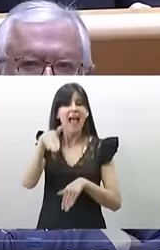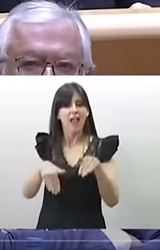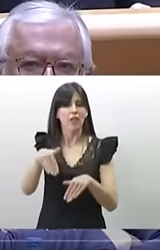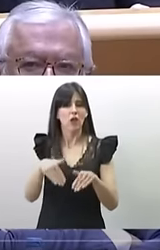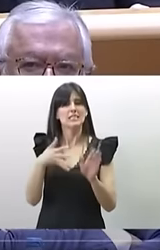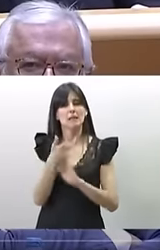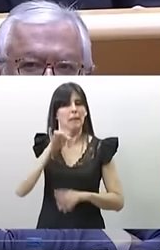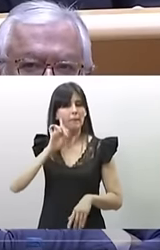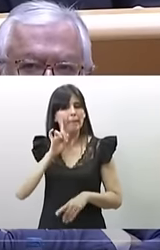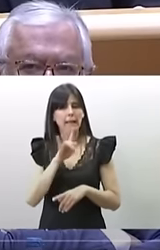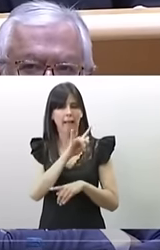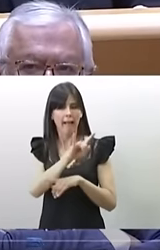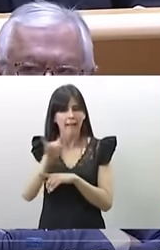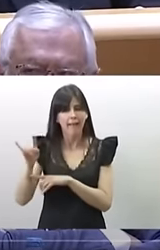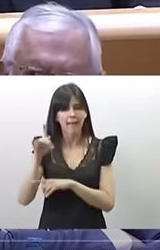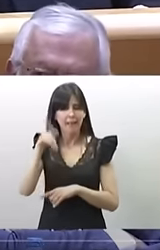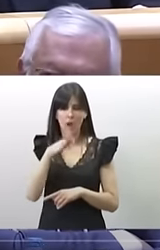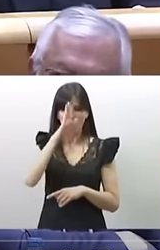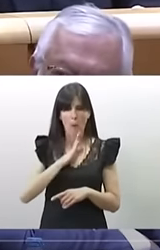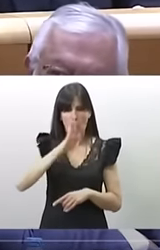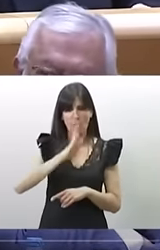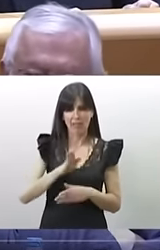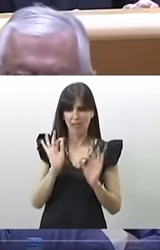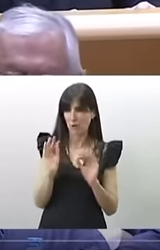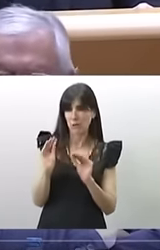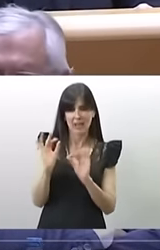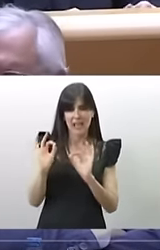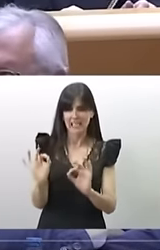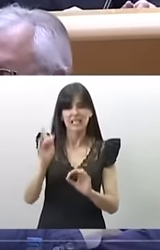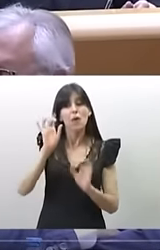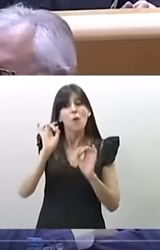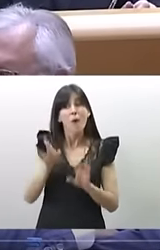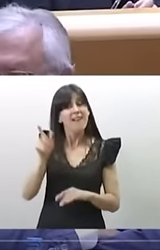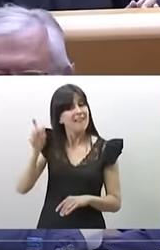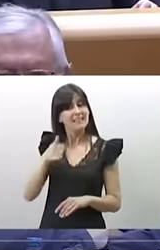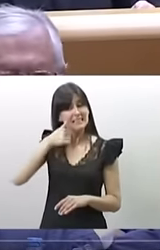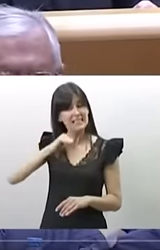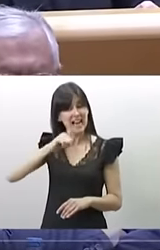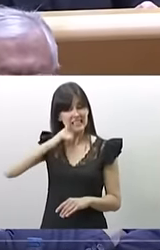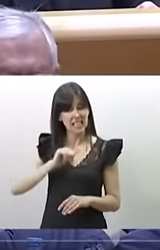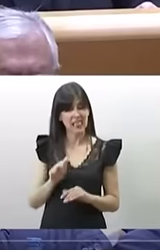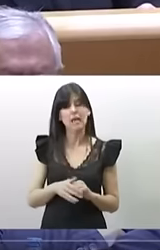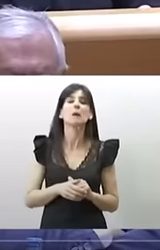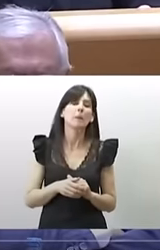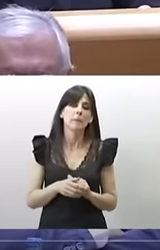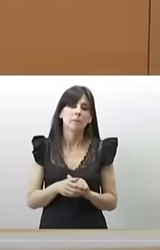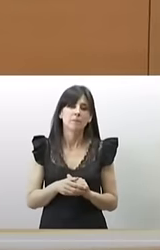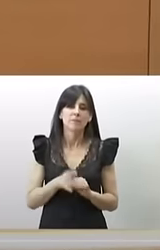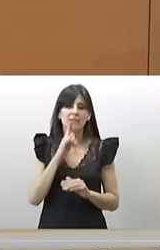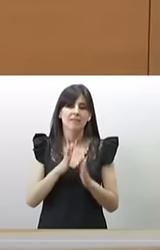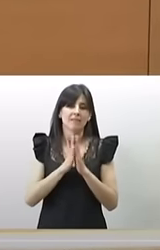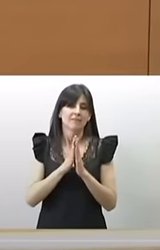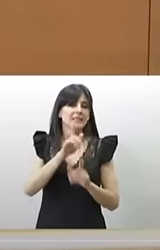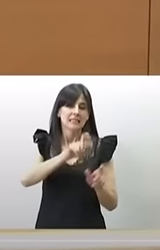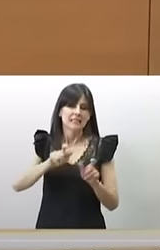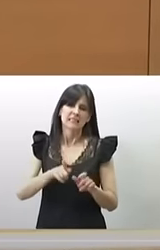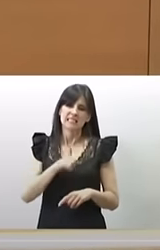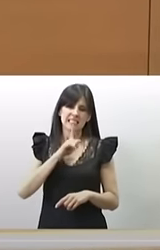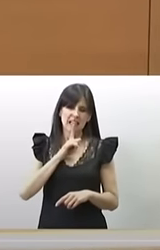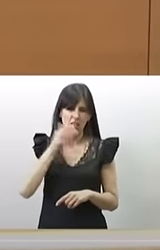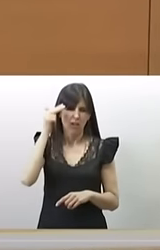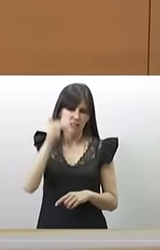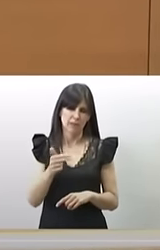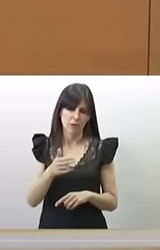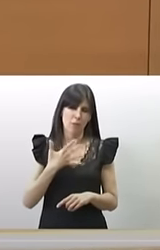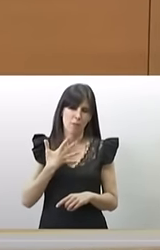con la mentira, el engaño y la ocultación, igual que Sánchez. Senadora García, si me lo permite, ruego a sus señorías que guarden el debido